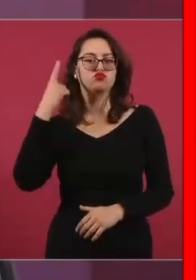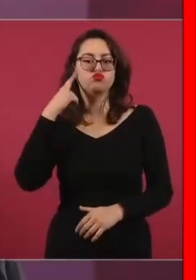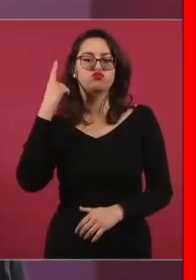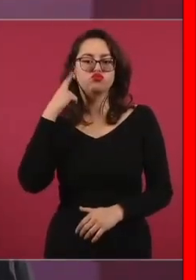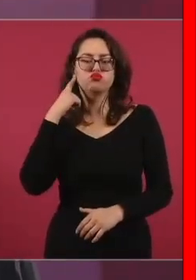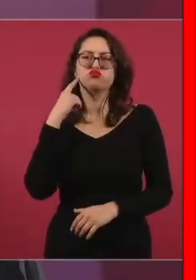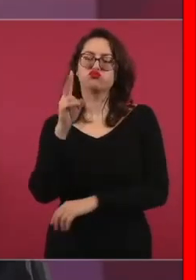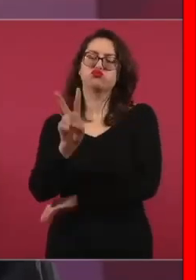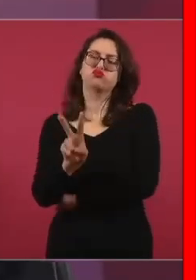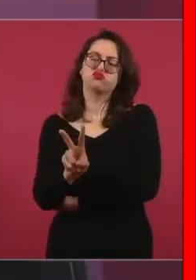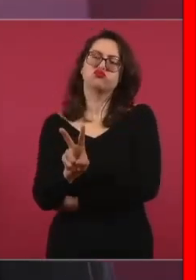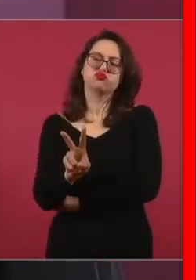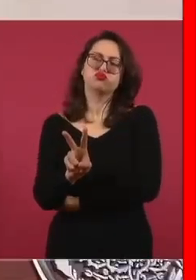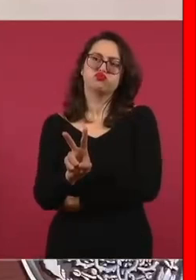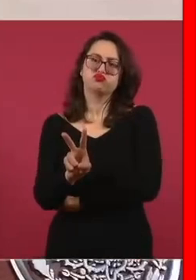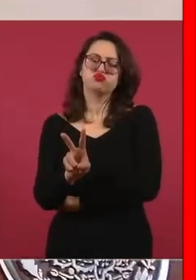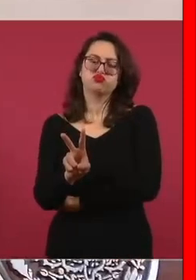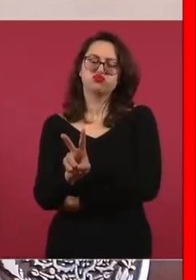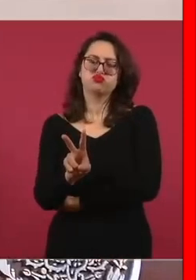cuando habló